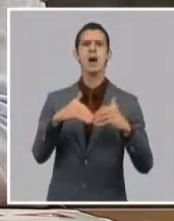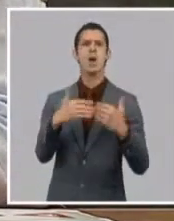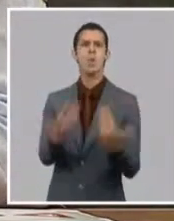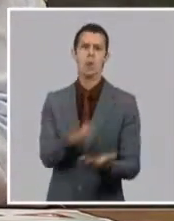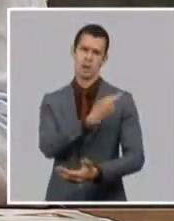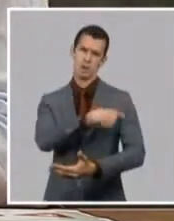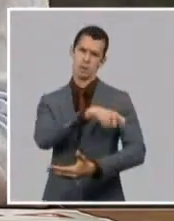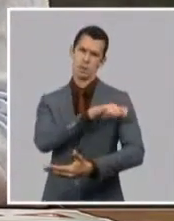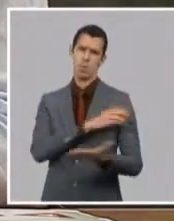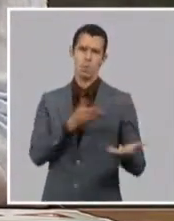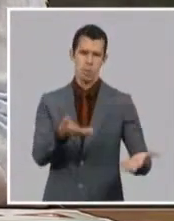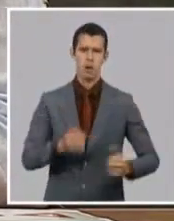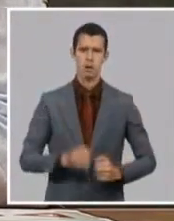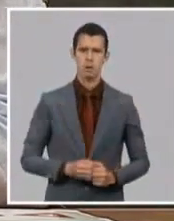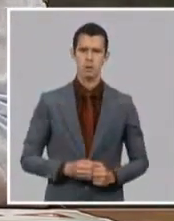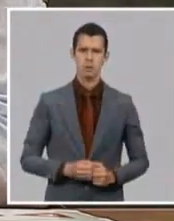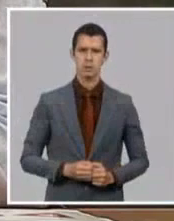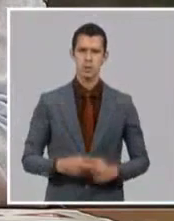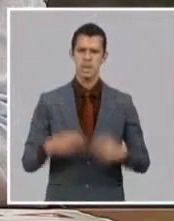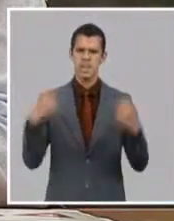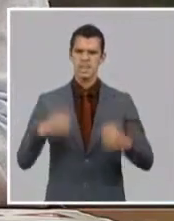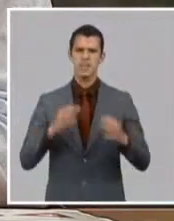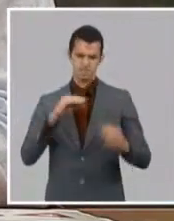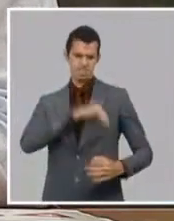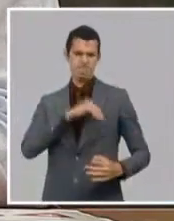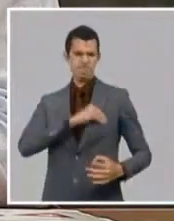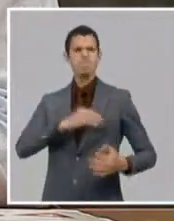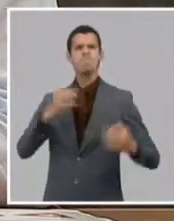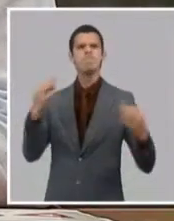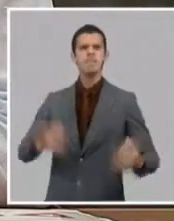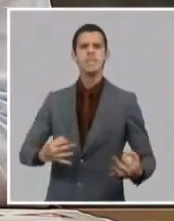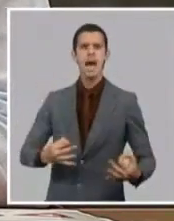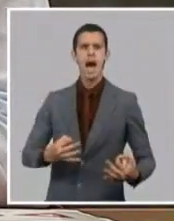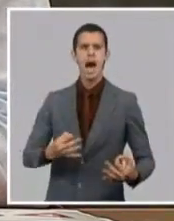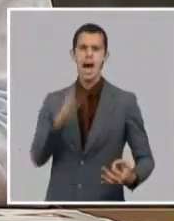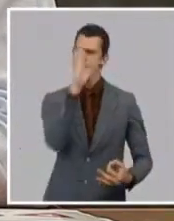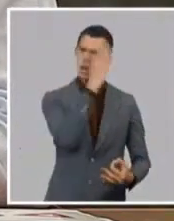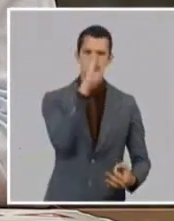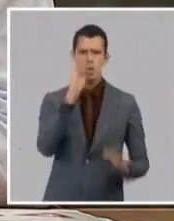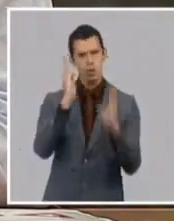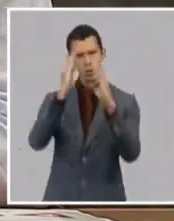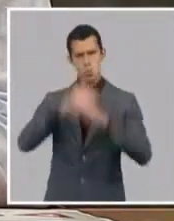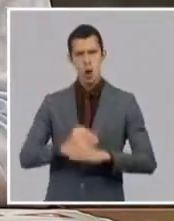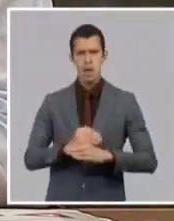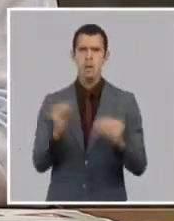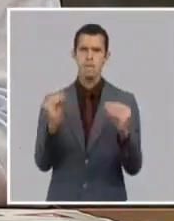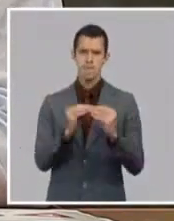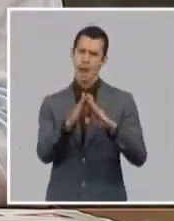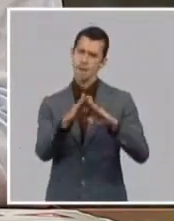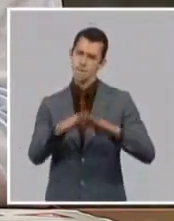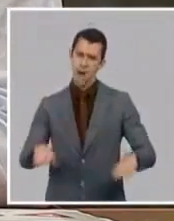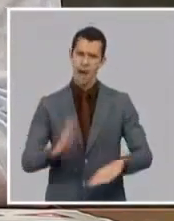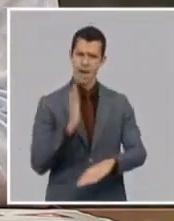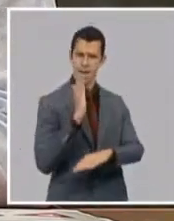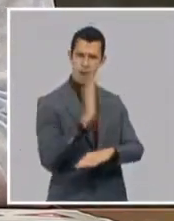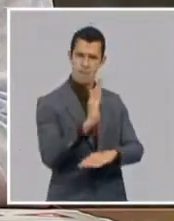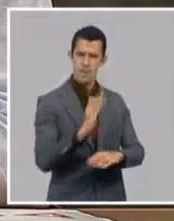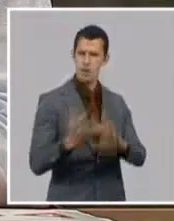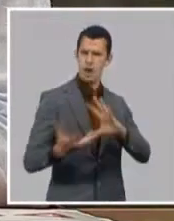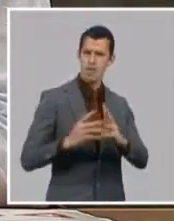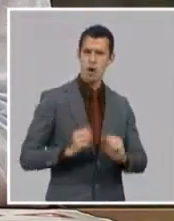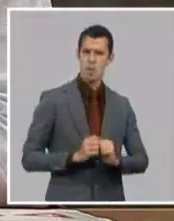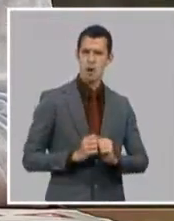siempre potencialidades de vencer ante la adversidad, paz y tranquilidad ciudadana, respeto, solidaridad